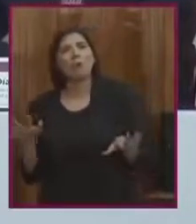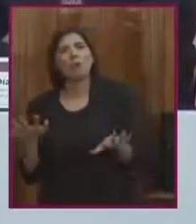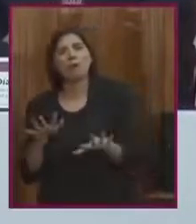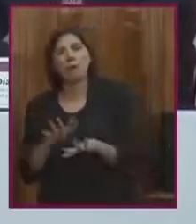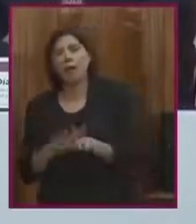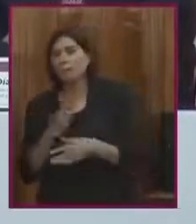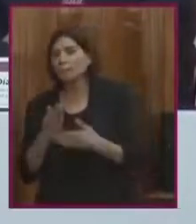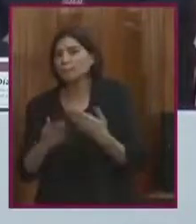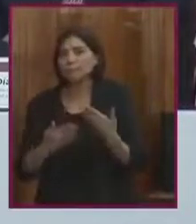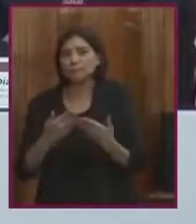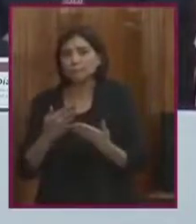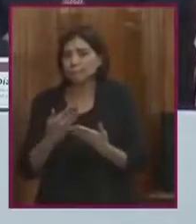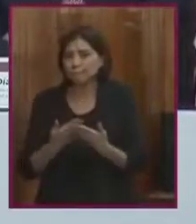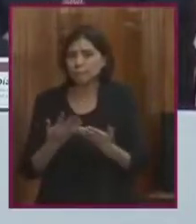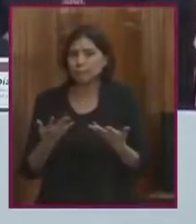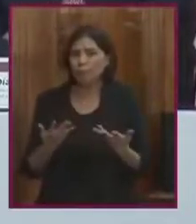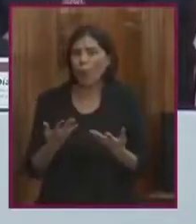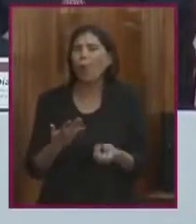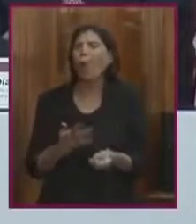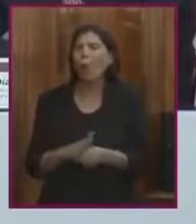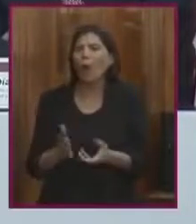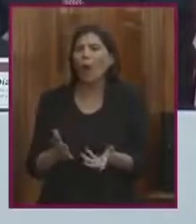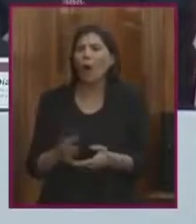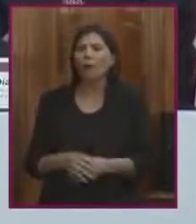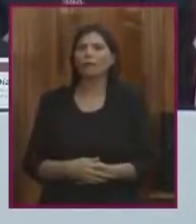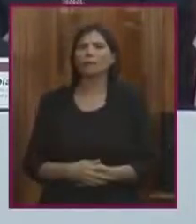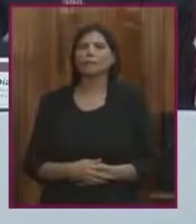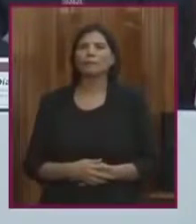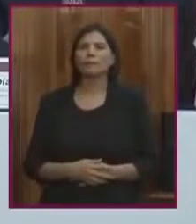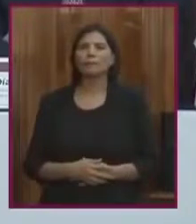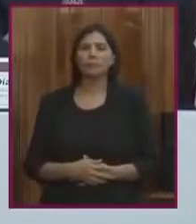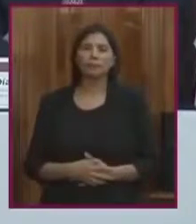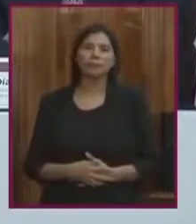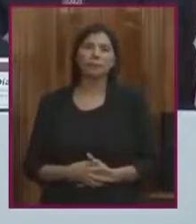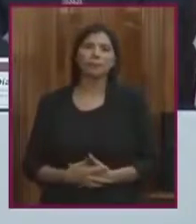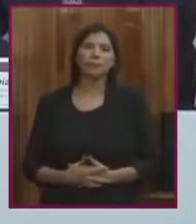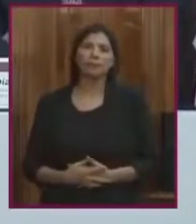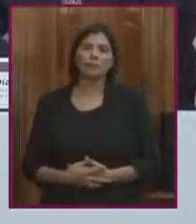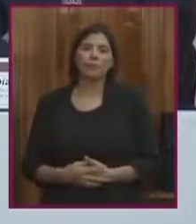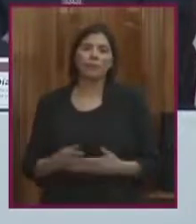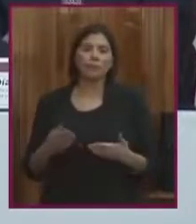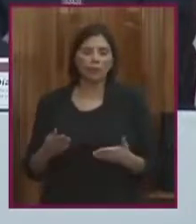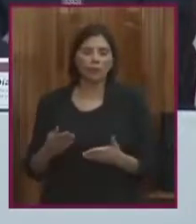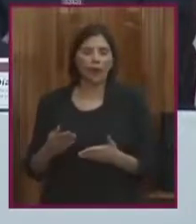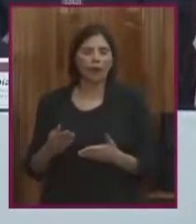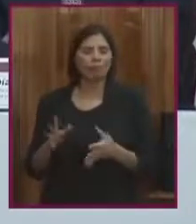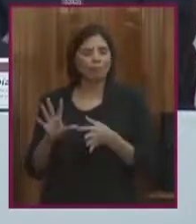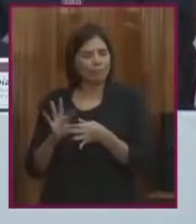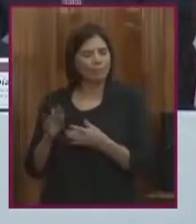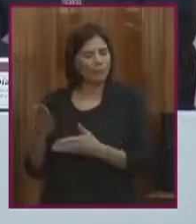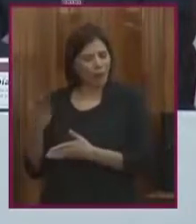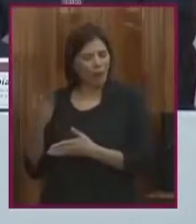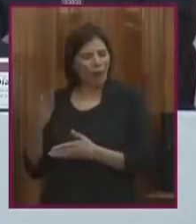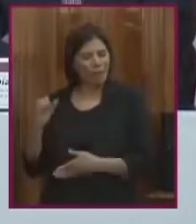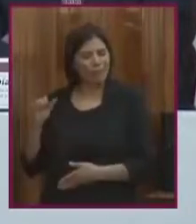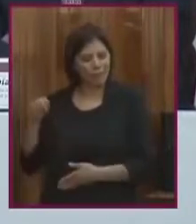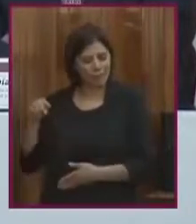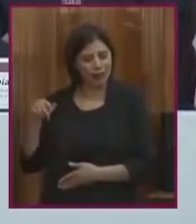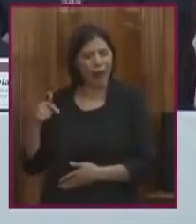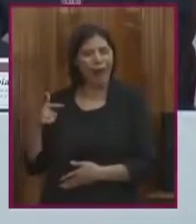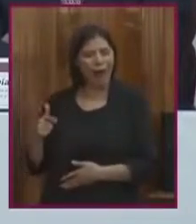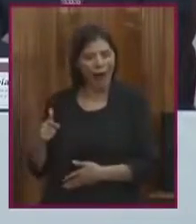aquí gira alrededor, ¿sí?, de una vuelta, como diría Ángel, a